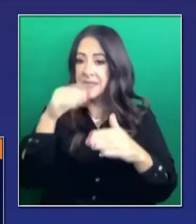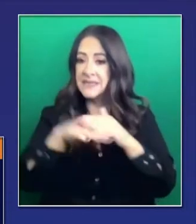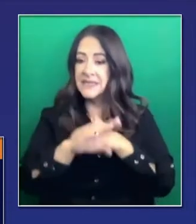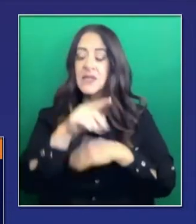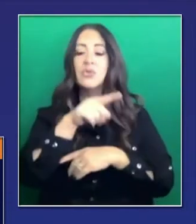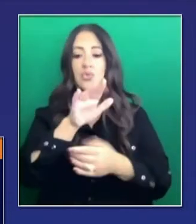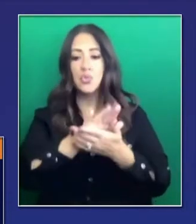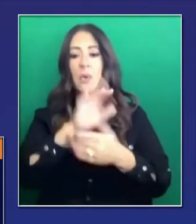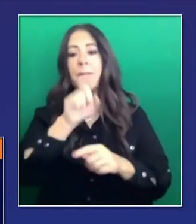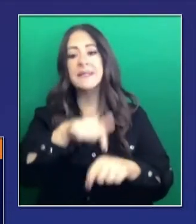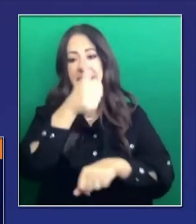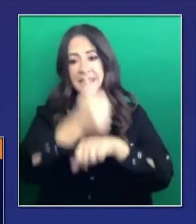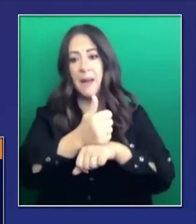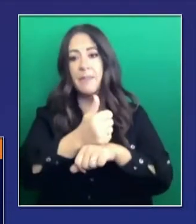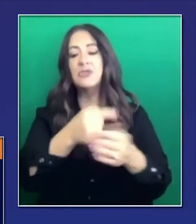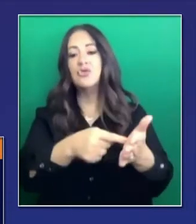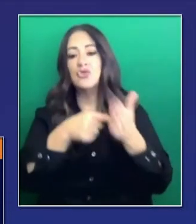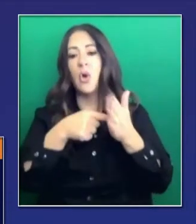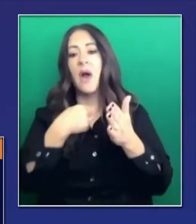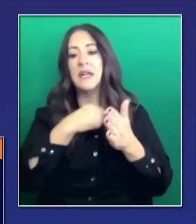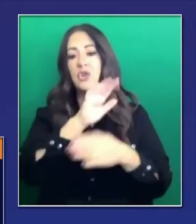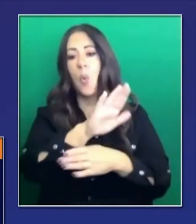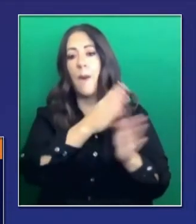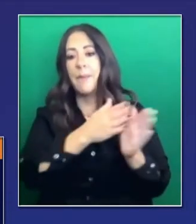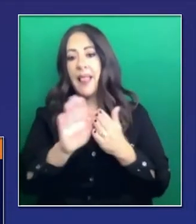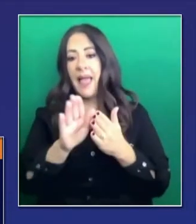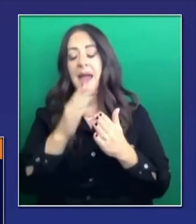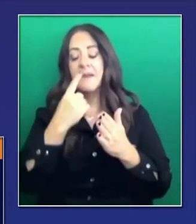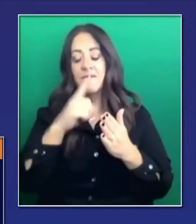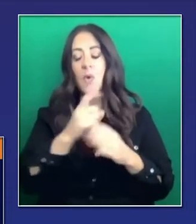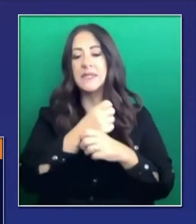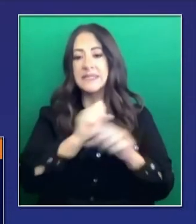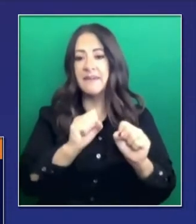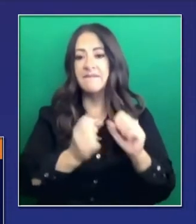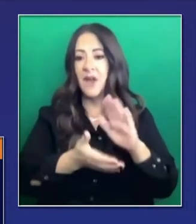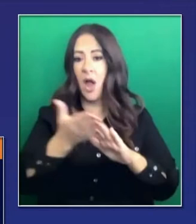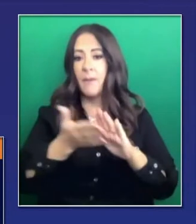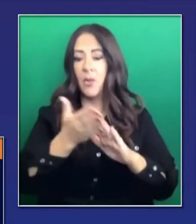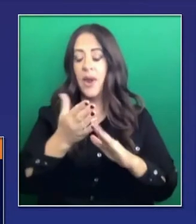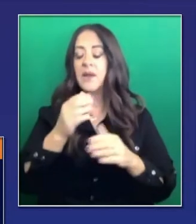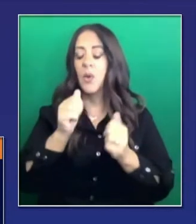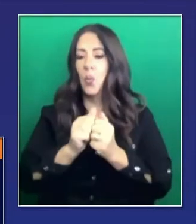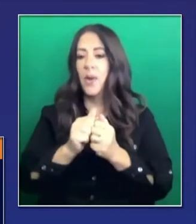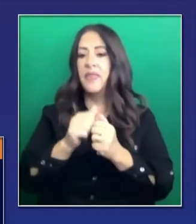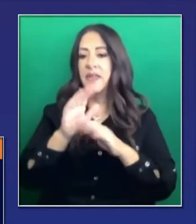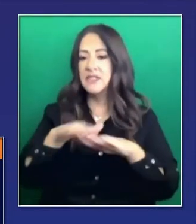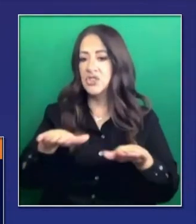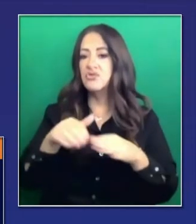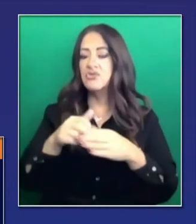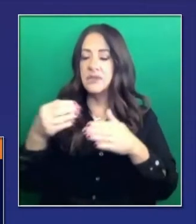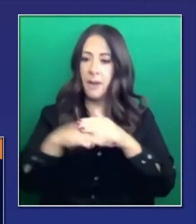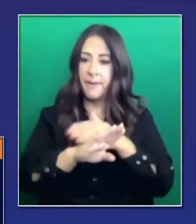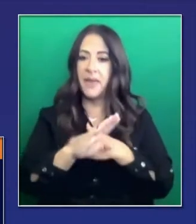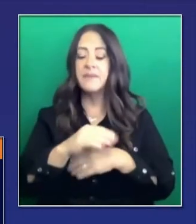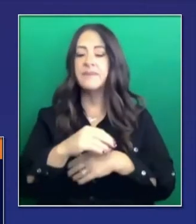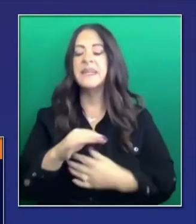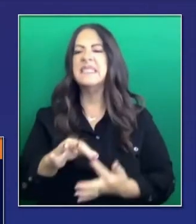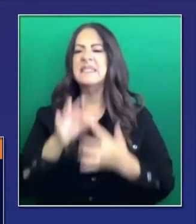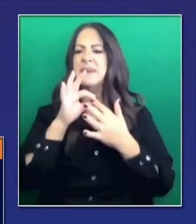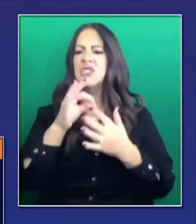que las pautas ya implementadas permiten que las escuelas estén operando con aprendizaje en persona con